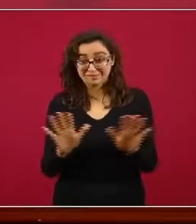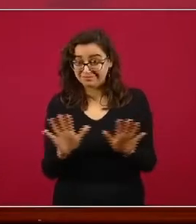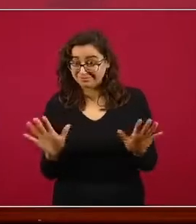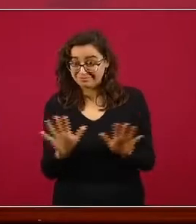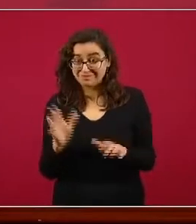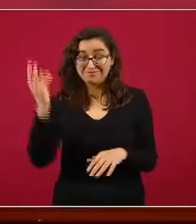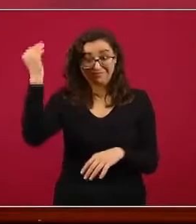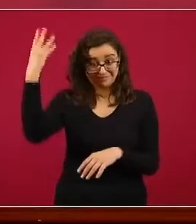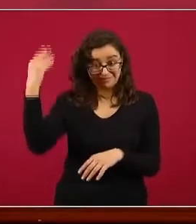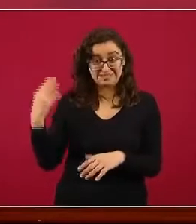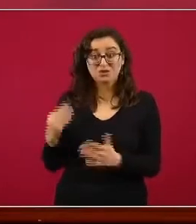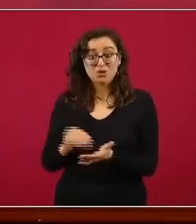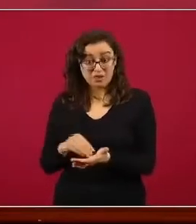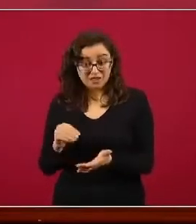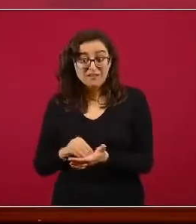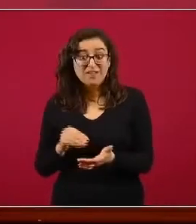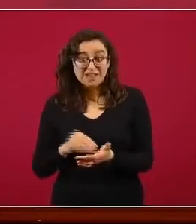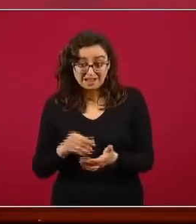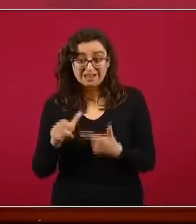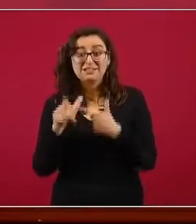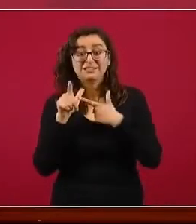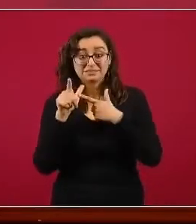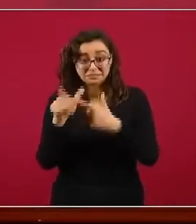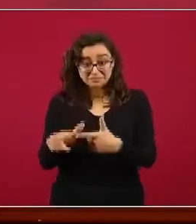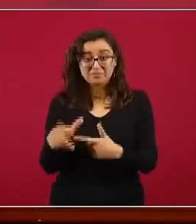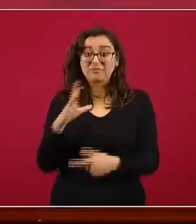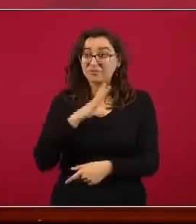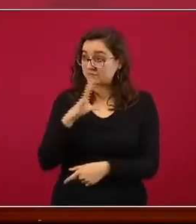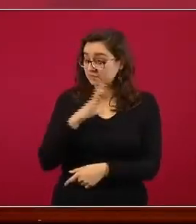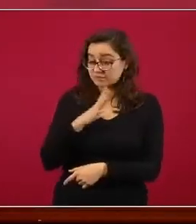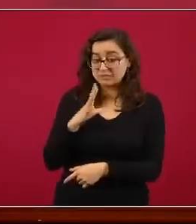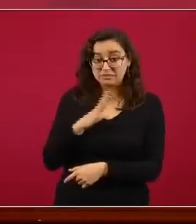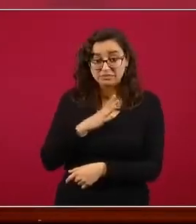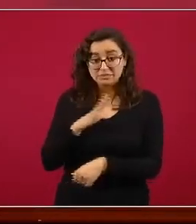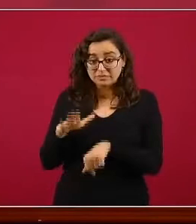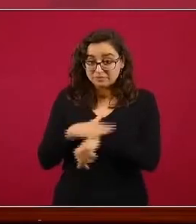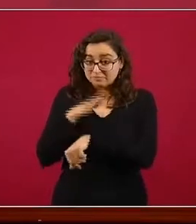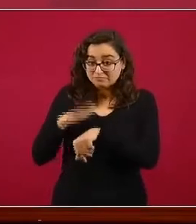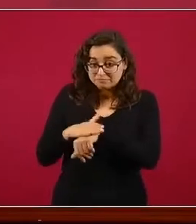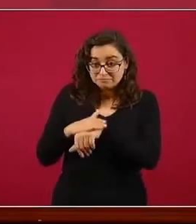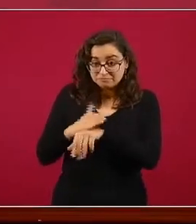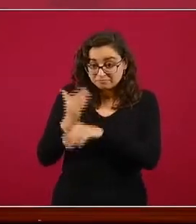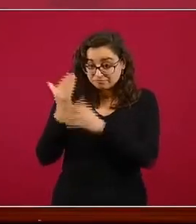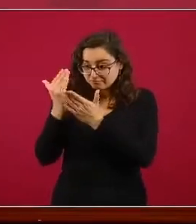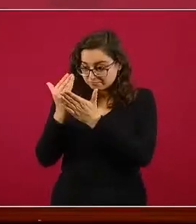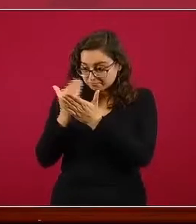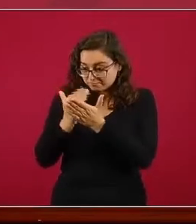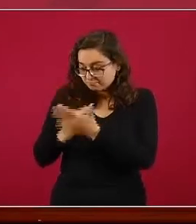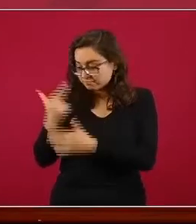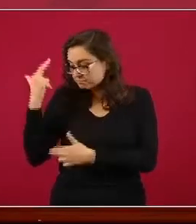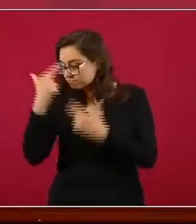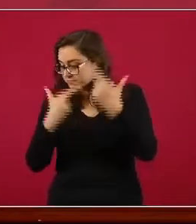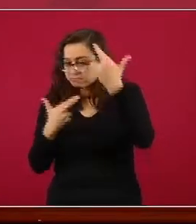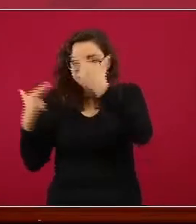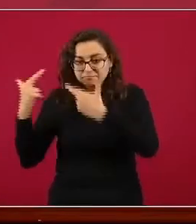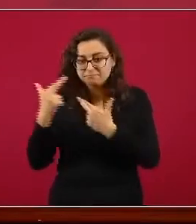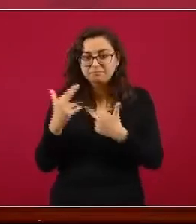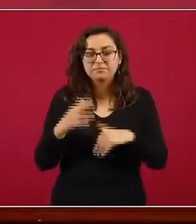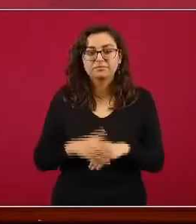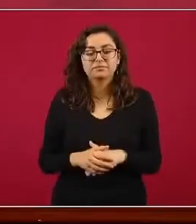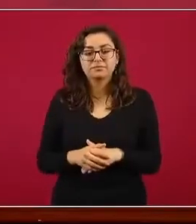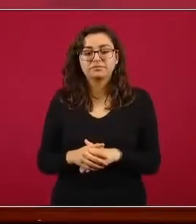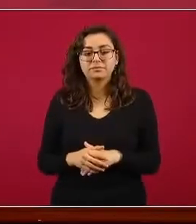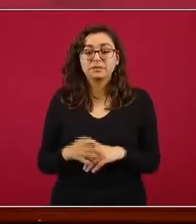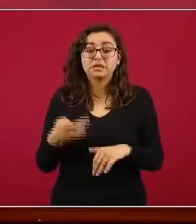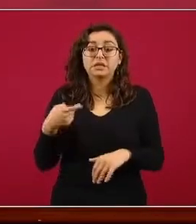baja, el semáforo sigue vigente. Y el semáforo es un instrumento técnico de evaluación de riesgos.